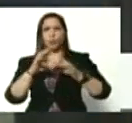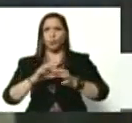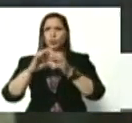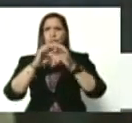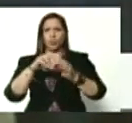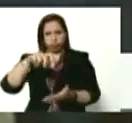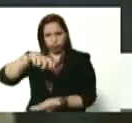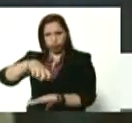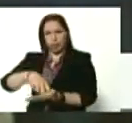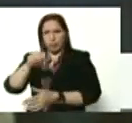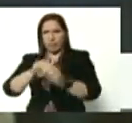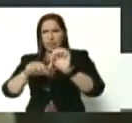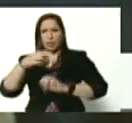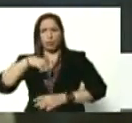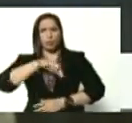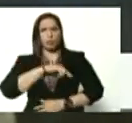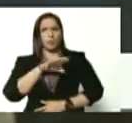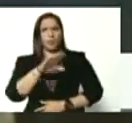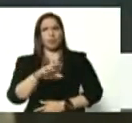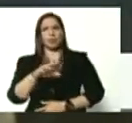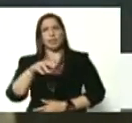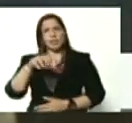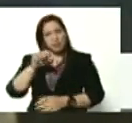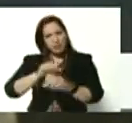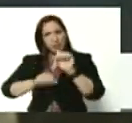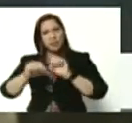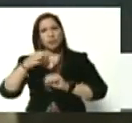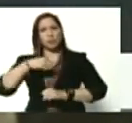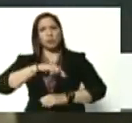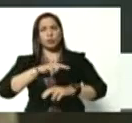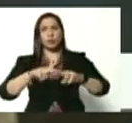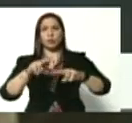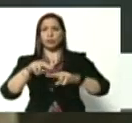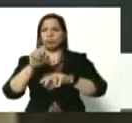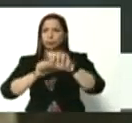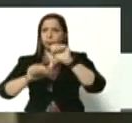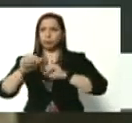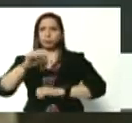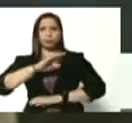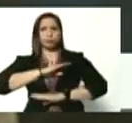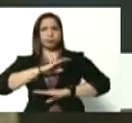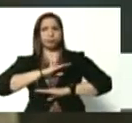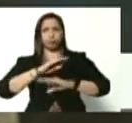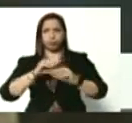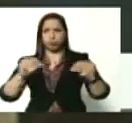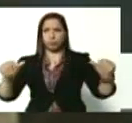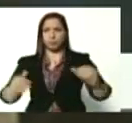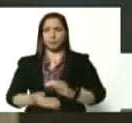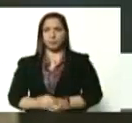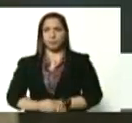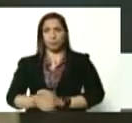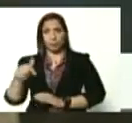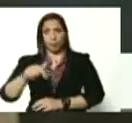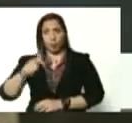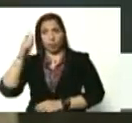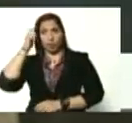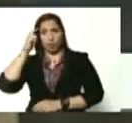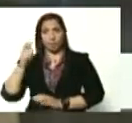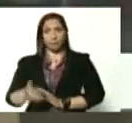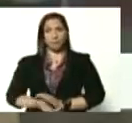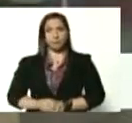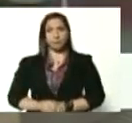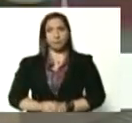país defendiendo a nuestros niños defendiendo nuestro territorio y hoy día